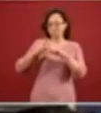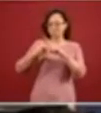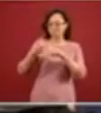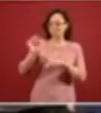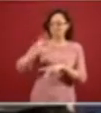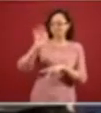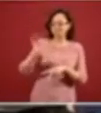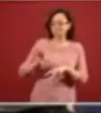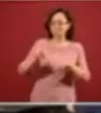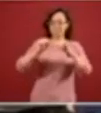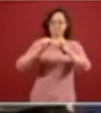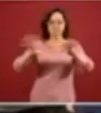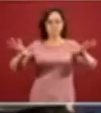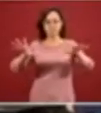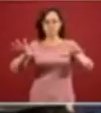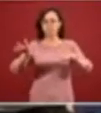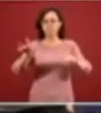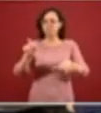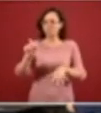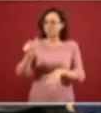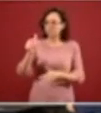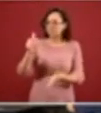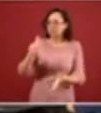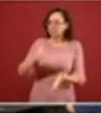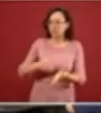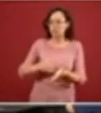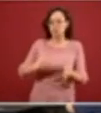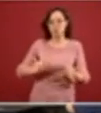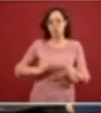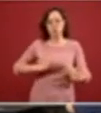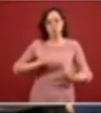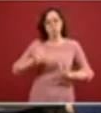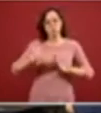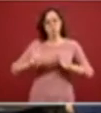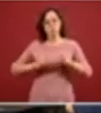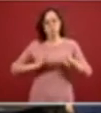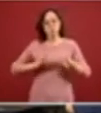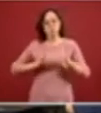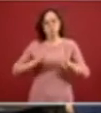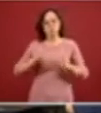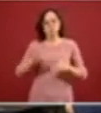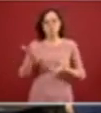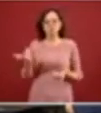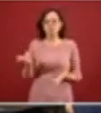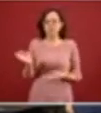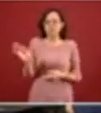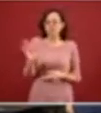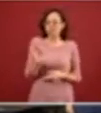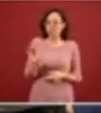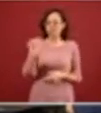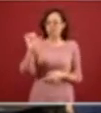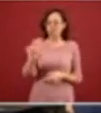torno a la presencia del COVID-19, tanto que hoy mereció, pues no sé si una reconsideración del secretario Alcocer, y creo